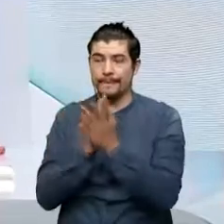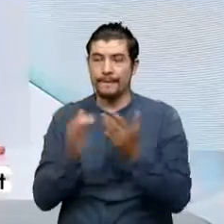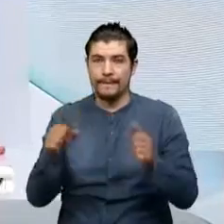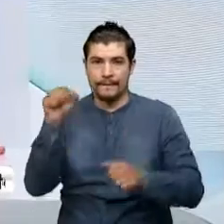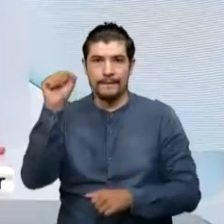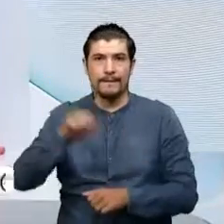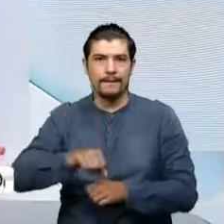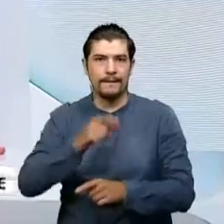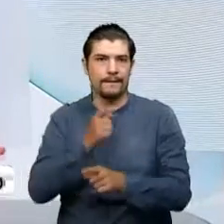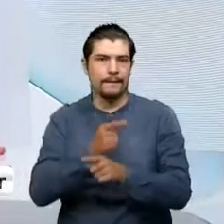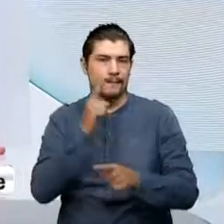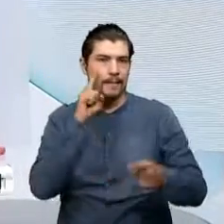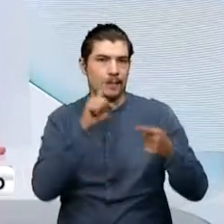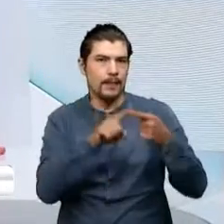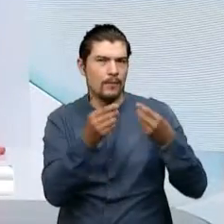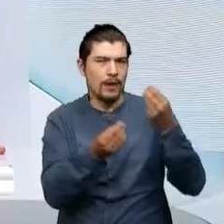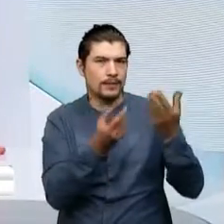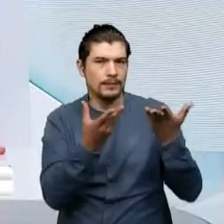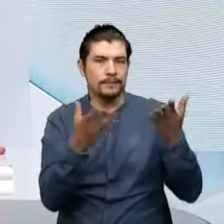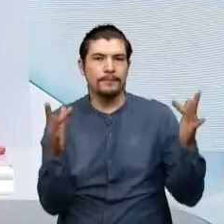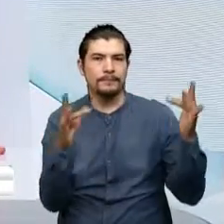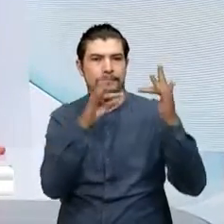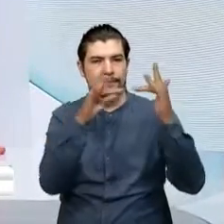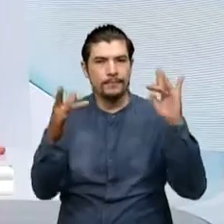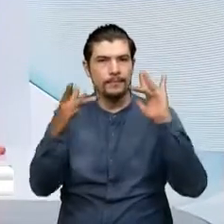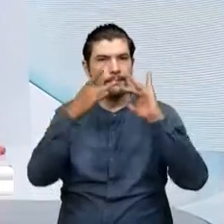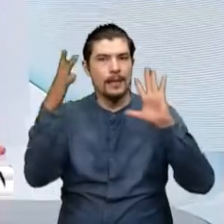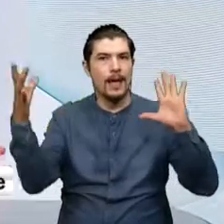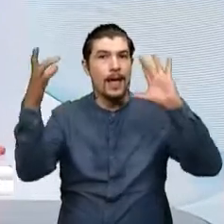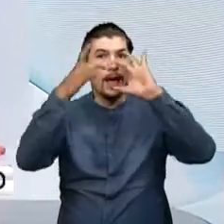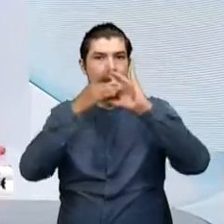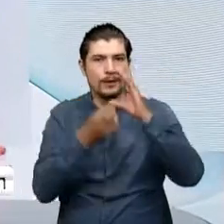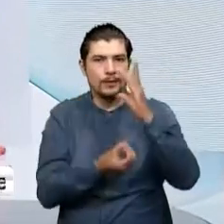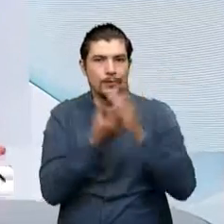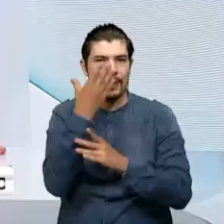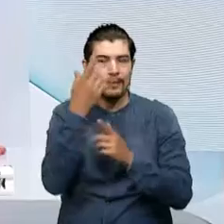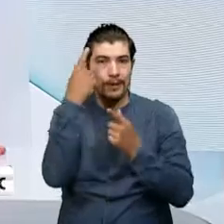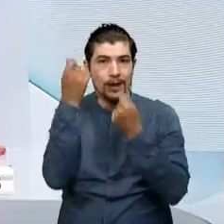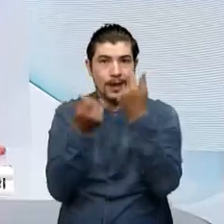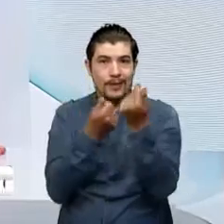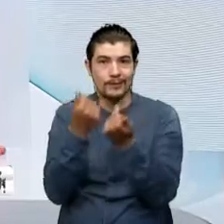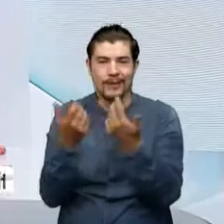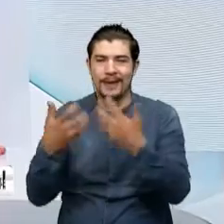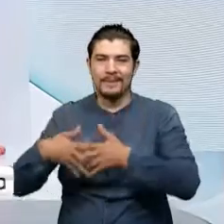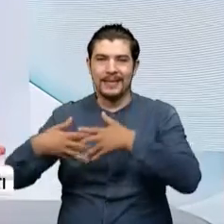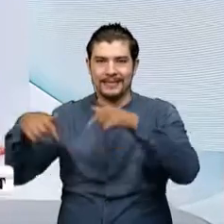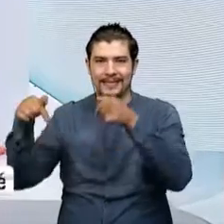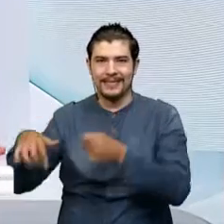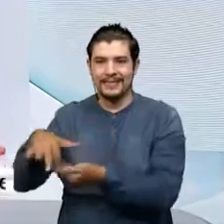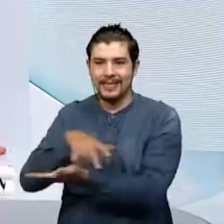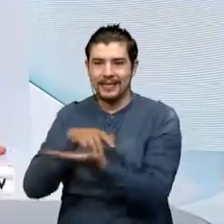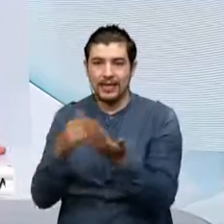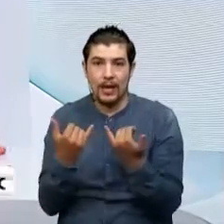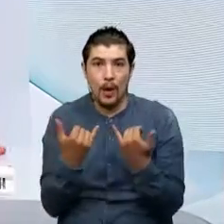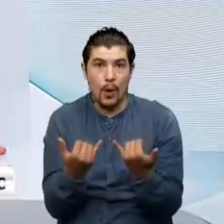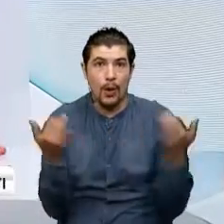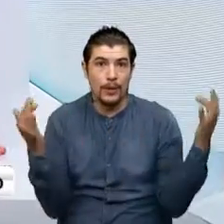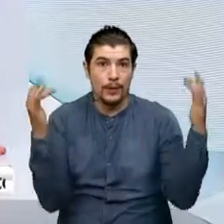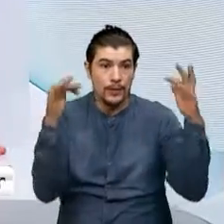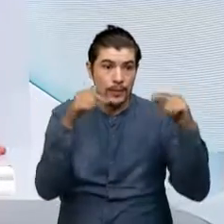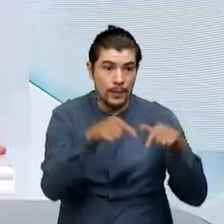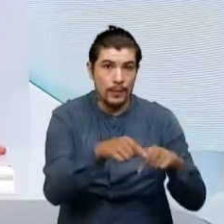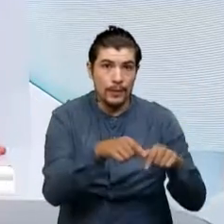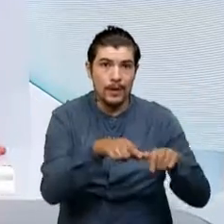con el fin de realizar contactos, impulsar posibles alianzas y nuevos negocios, empresarios santandereanos se reúnen en Senfer. A esta hora